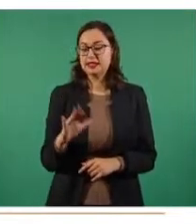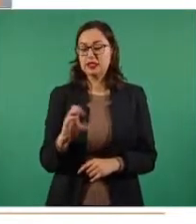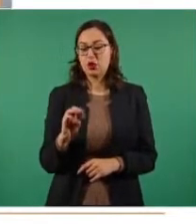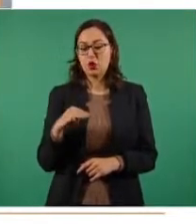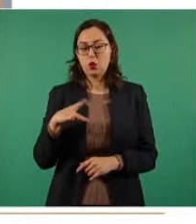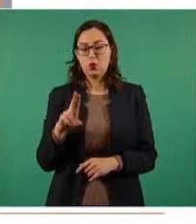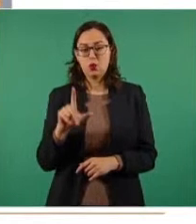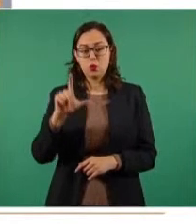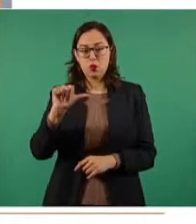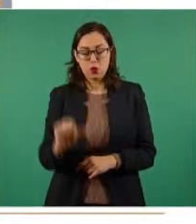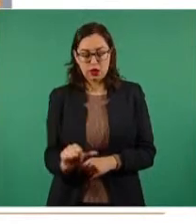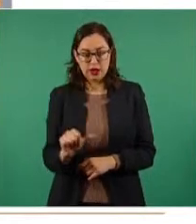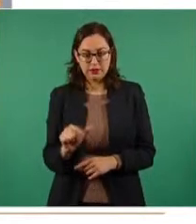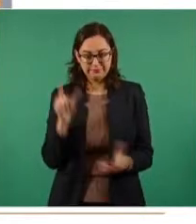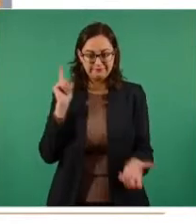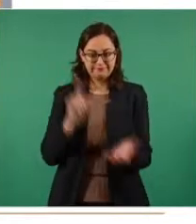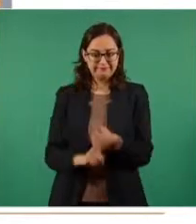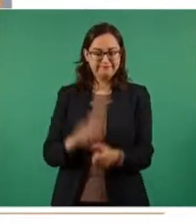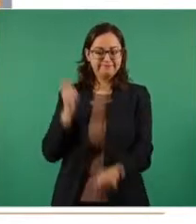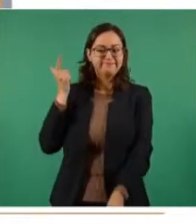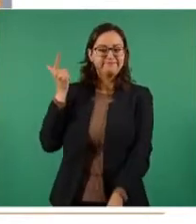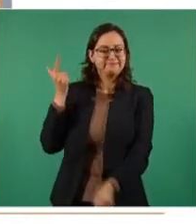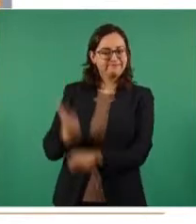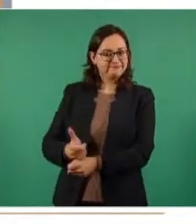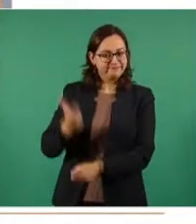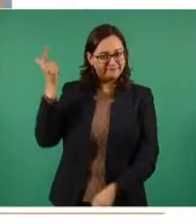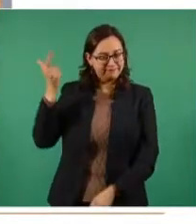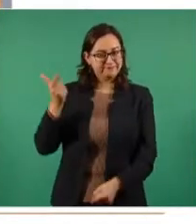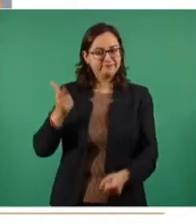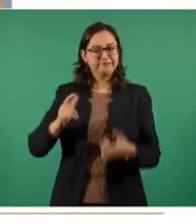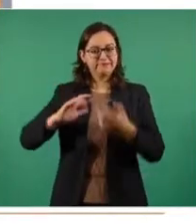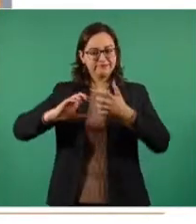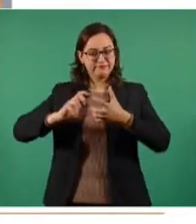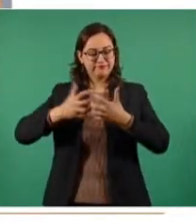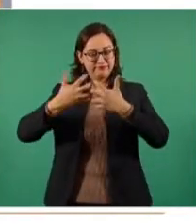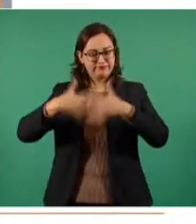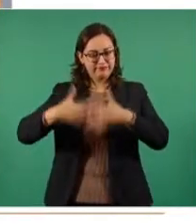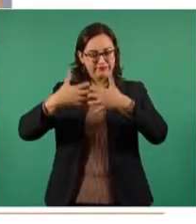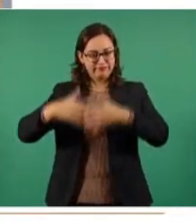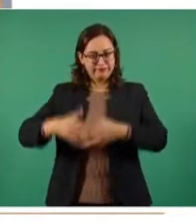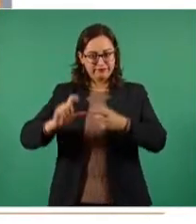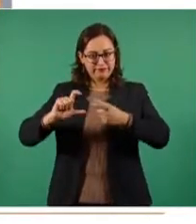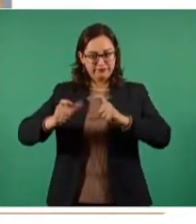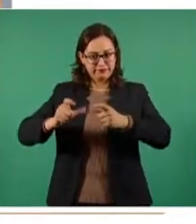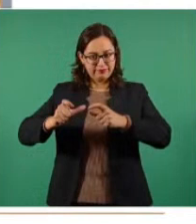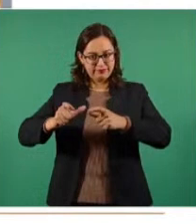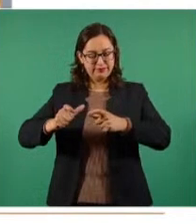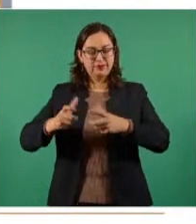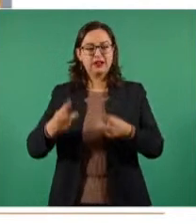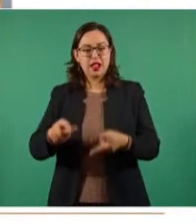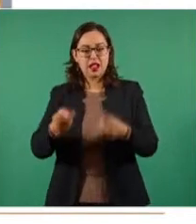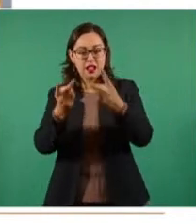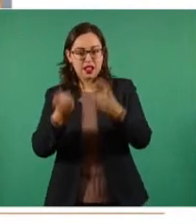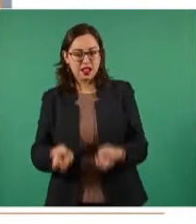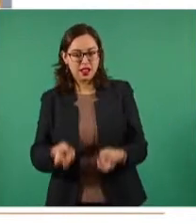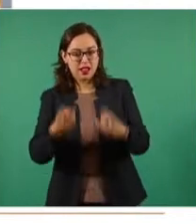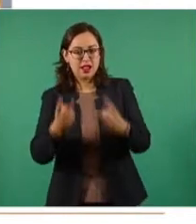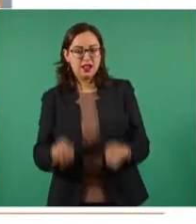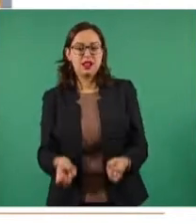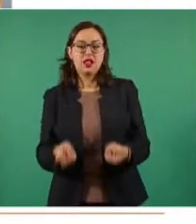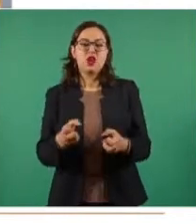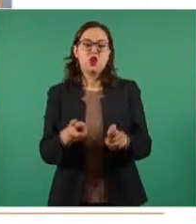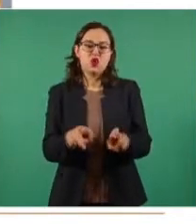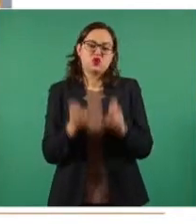puebla un alterador en el pulsador estos aparatos que son solamente para robar a los